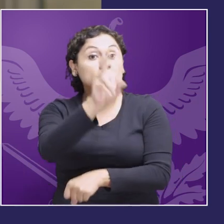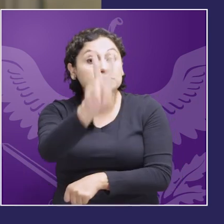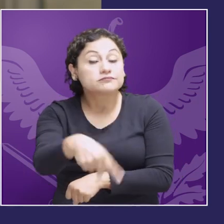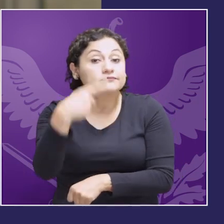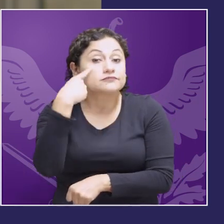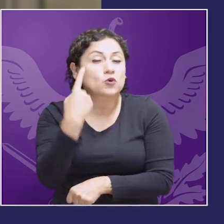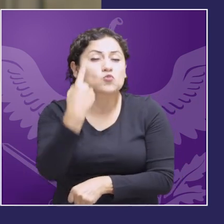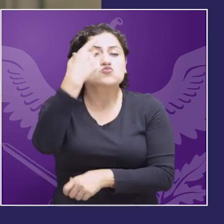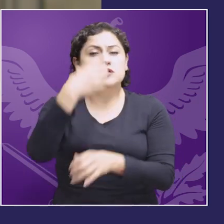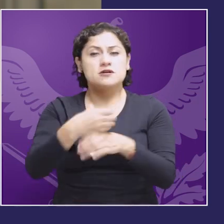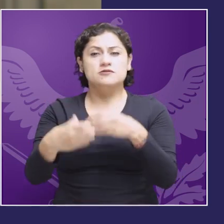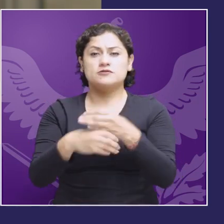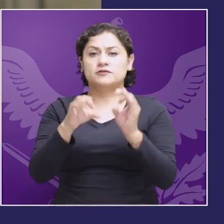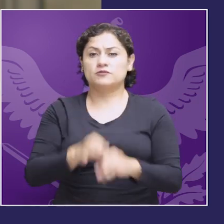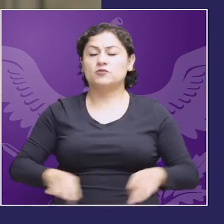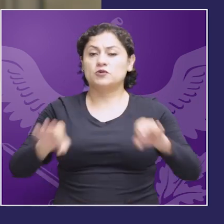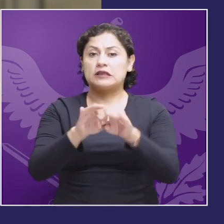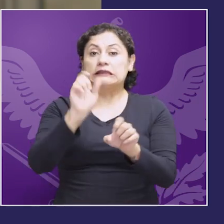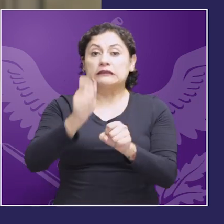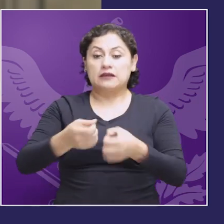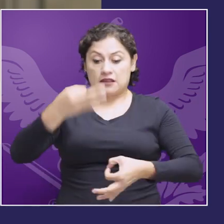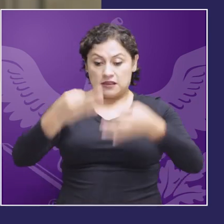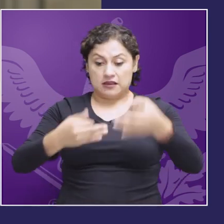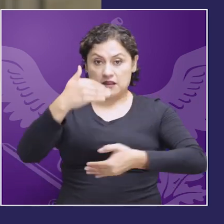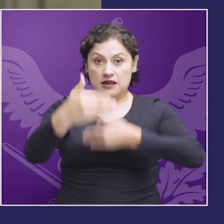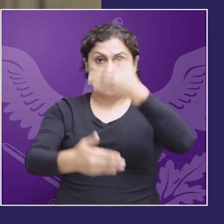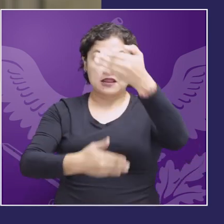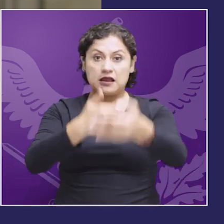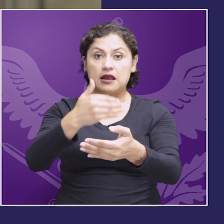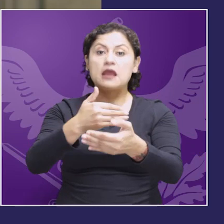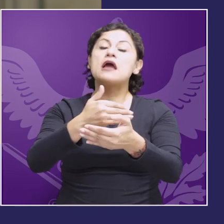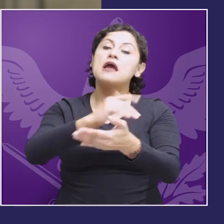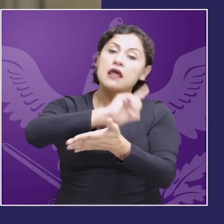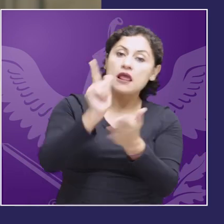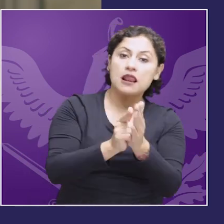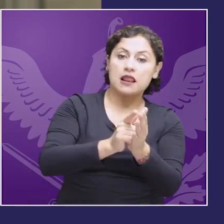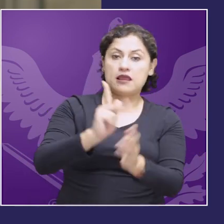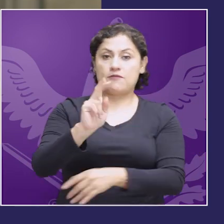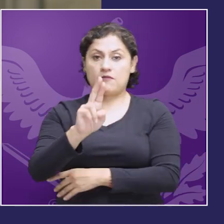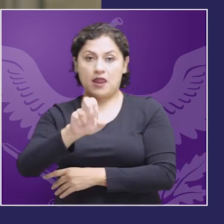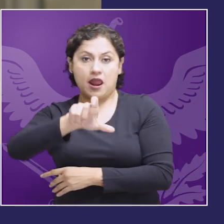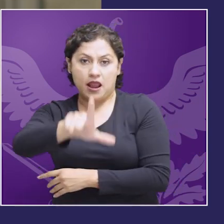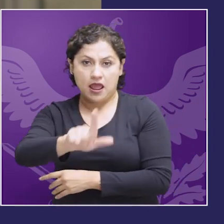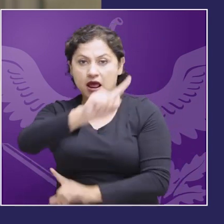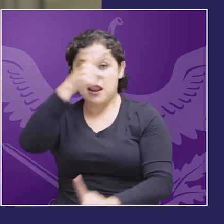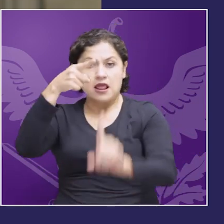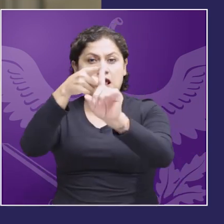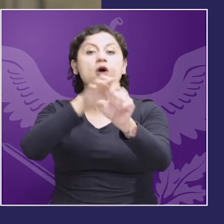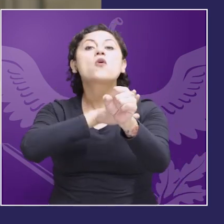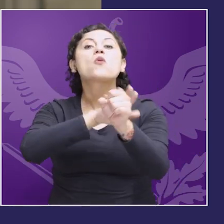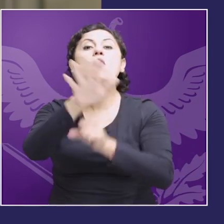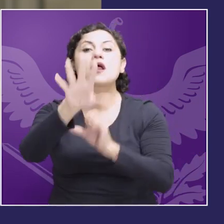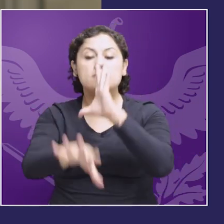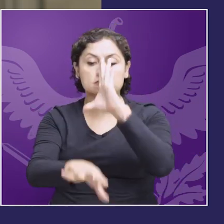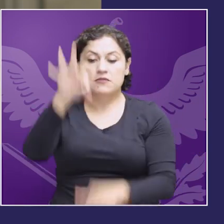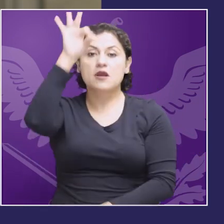es muy importante: los procesos penales apuntan, todos los que están aquí lo saben, a develar la